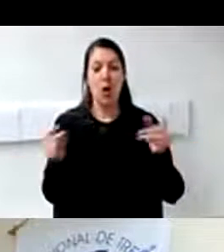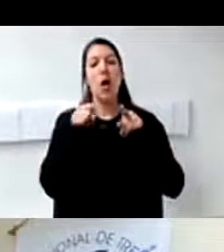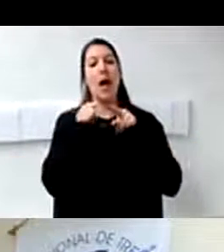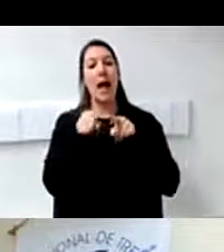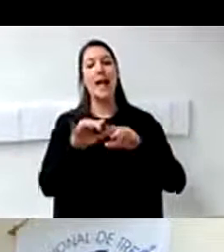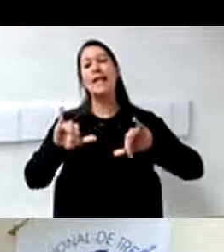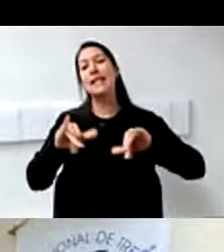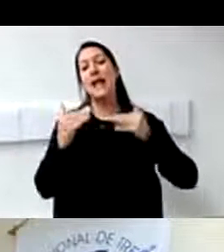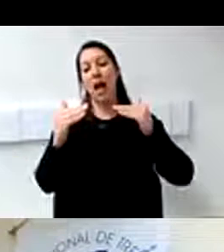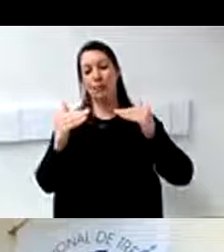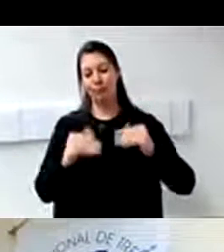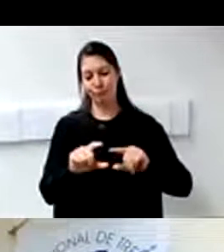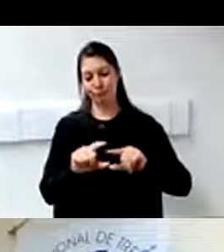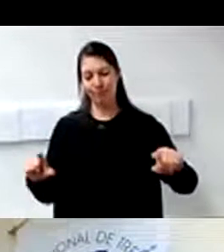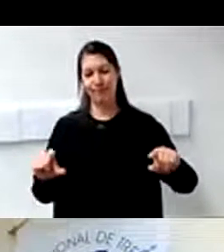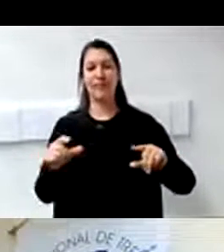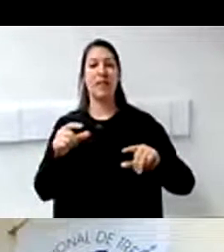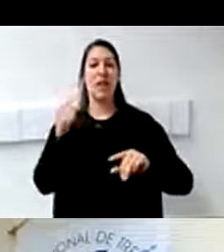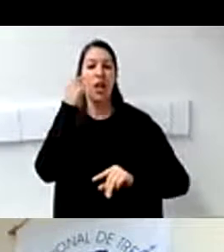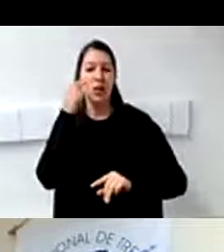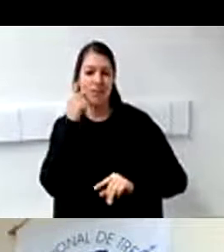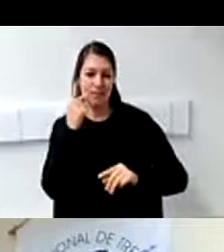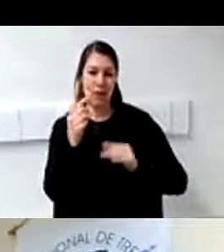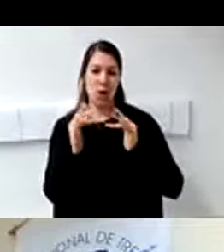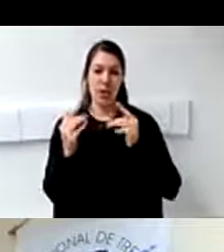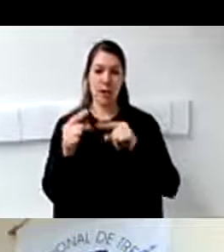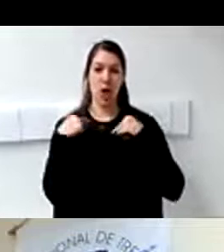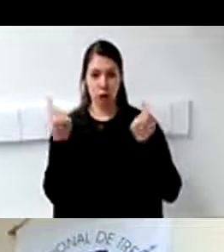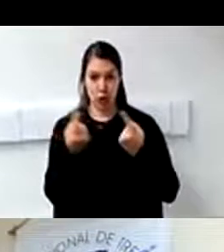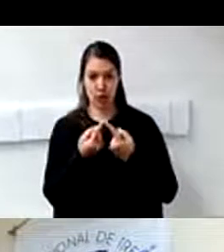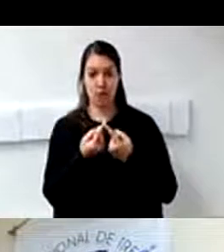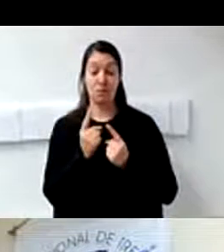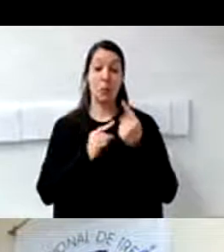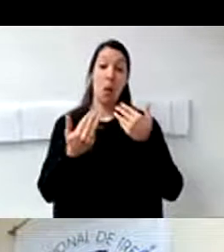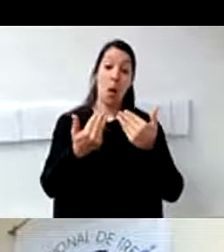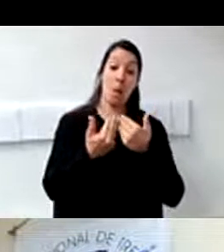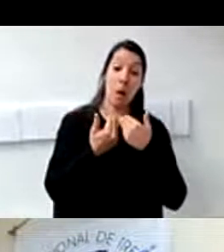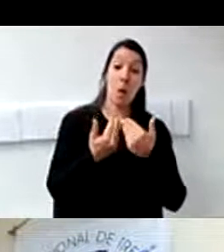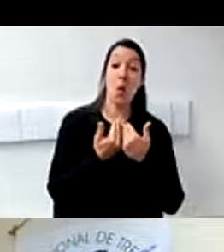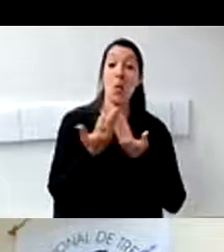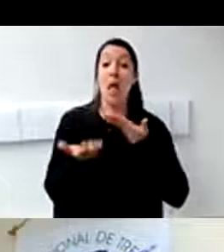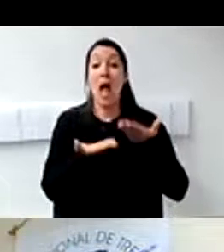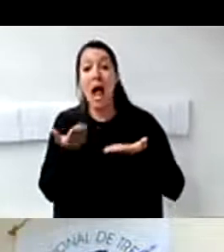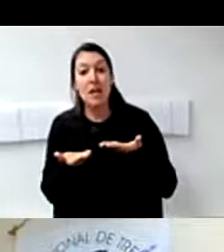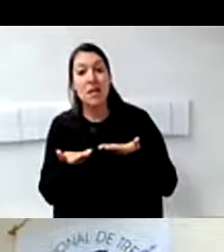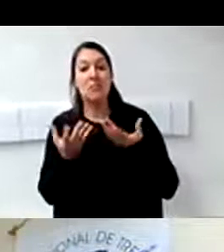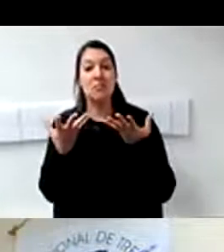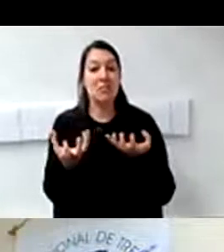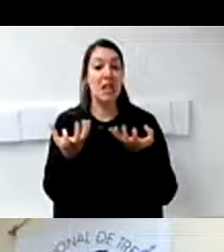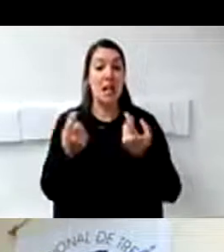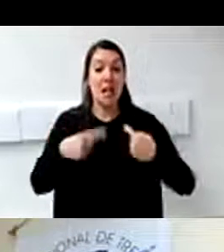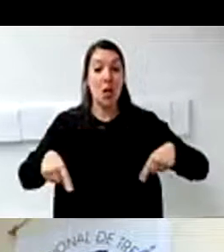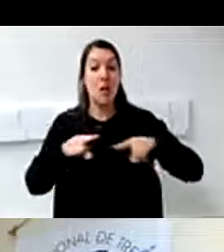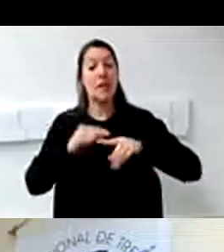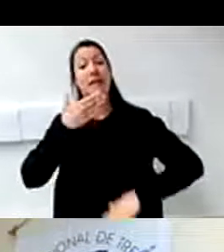estarían ya teniendo como los contactos y demás, ¿sí? No sé si hay alguna pregunta, alguna consulta que quieran hacer, si